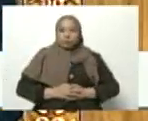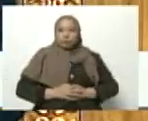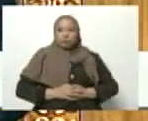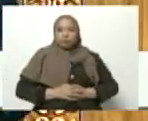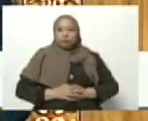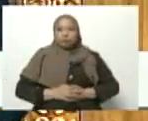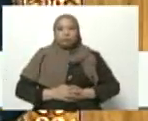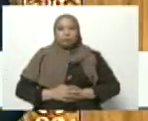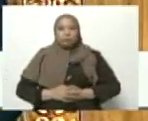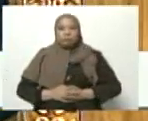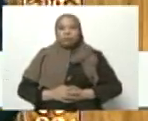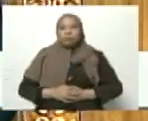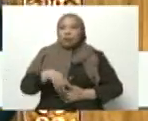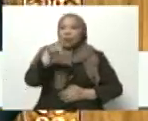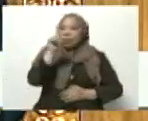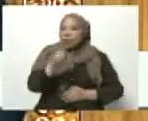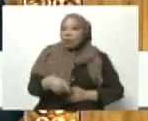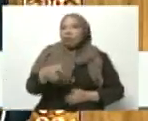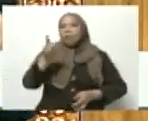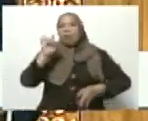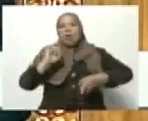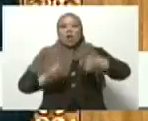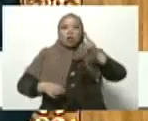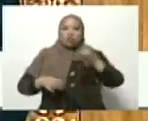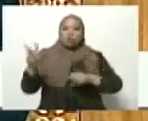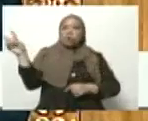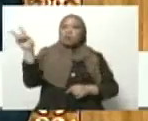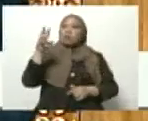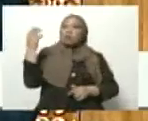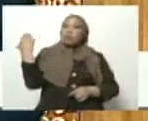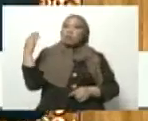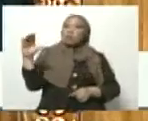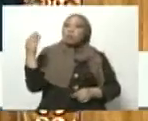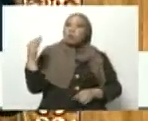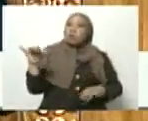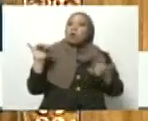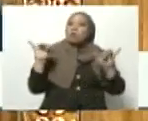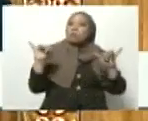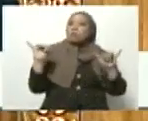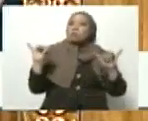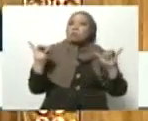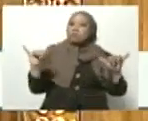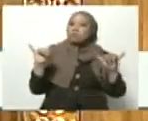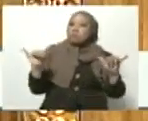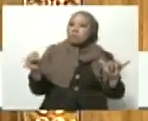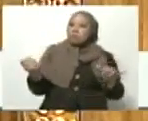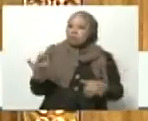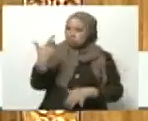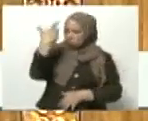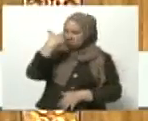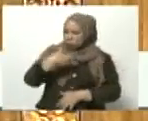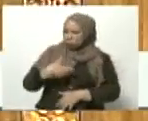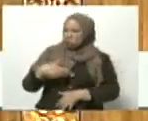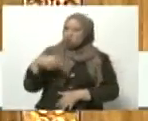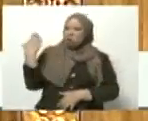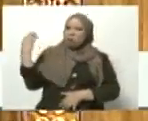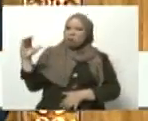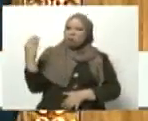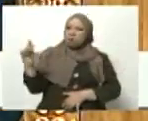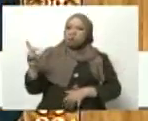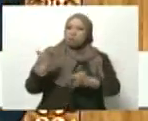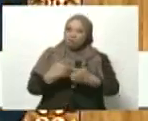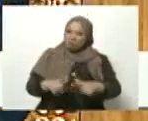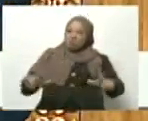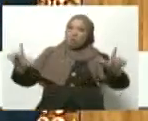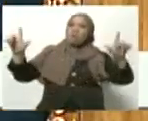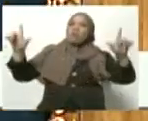inmediatamente dice, también hay unos venezolanos en Colombia que quieren liberarse por sí mismos. Esper dijo, esta es la oportunidad porque yo no